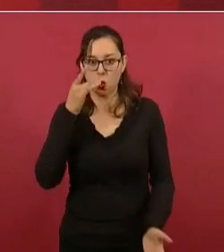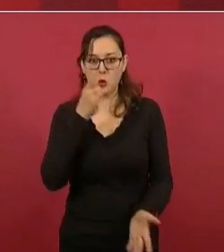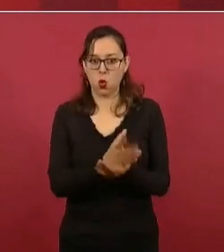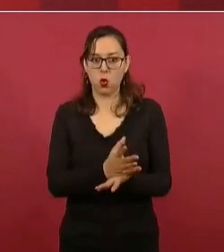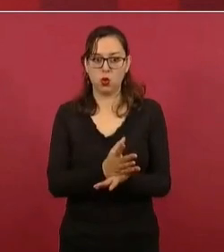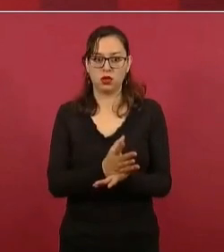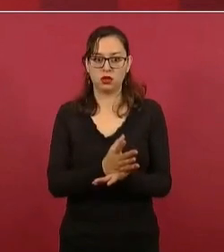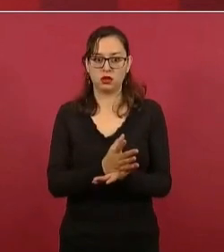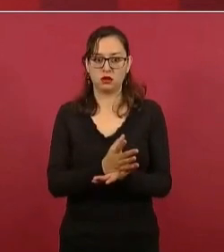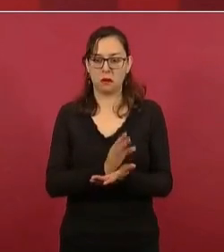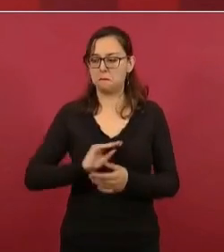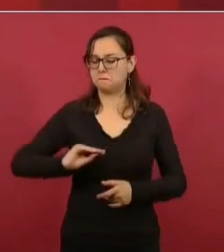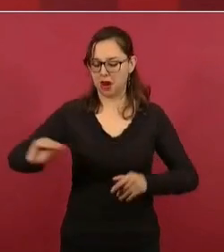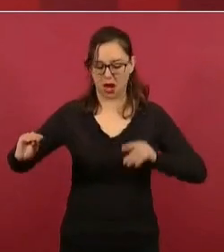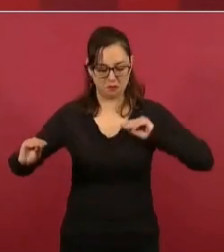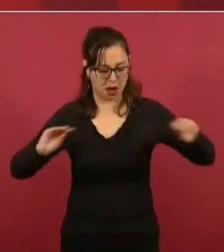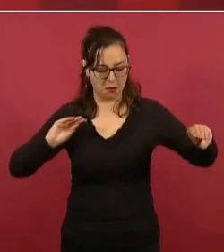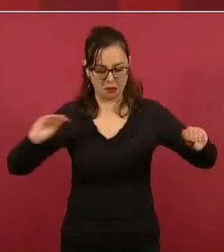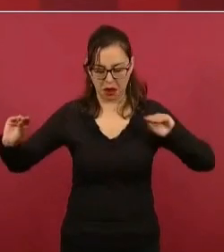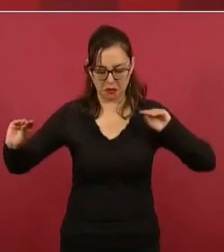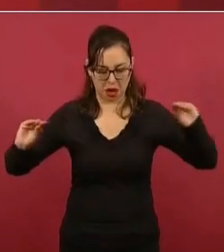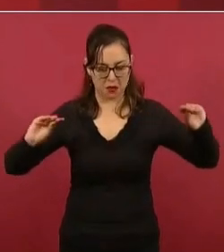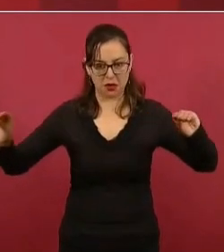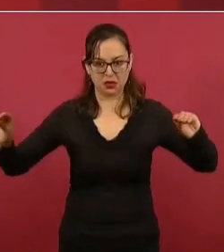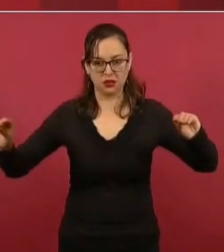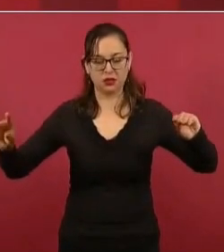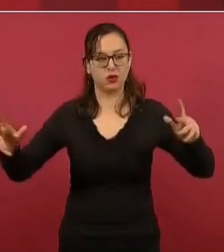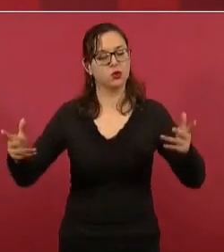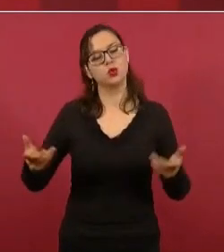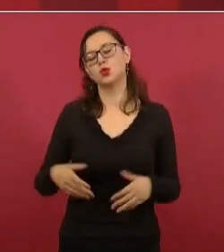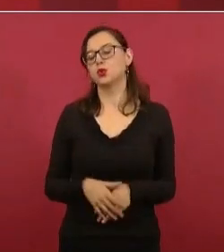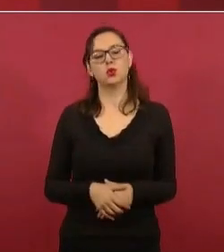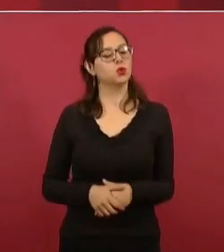Y ese es el cambio que se requiere de fondo,